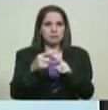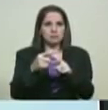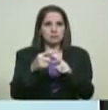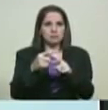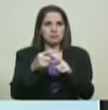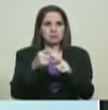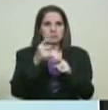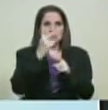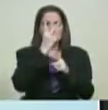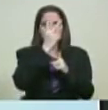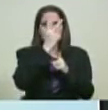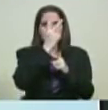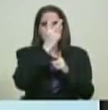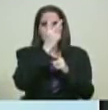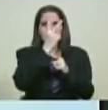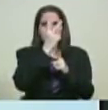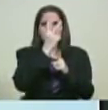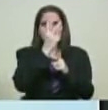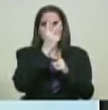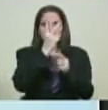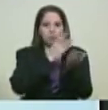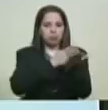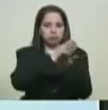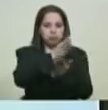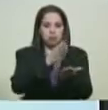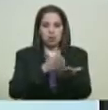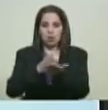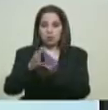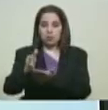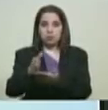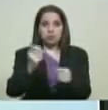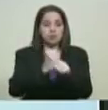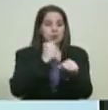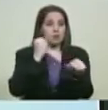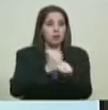dos líneas de trabajo contra el país.